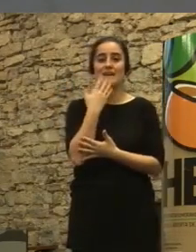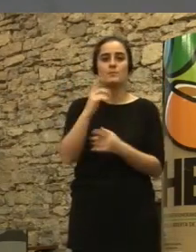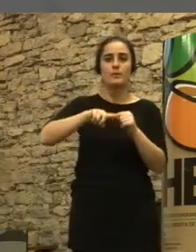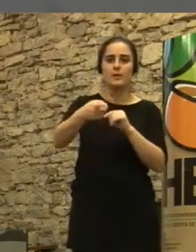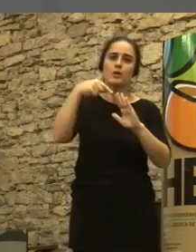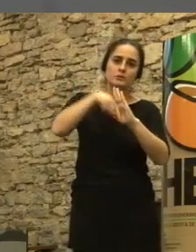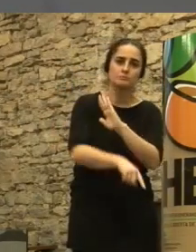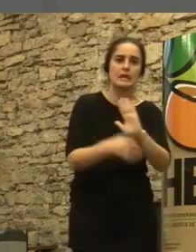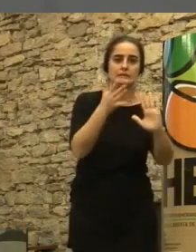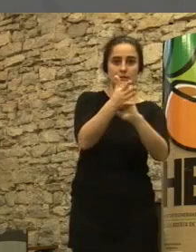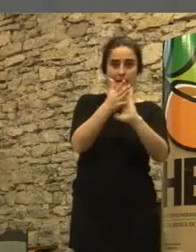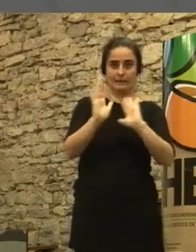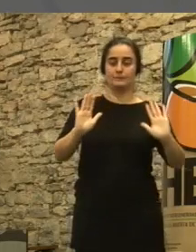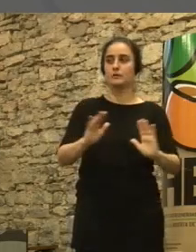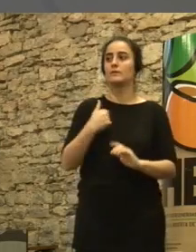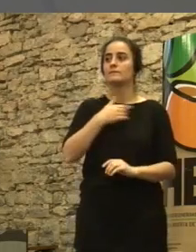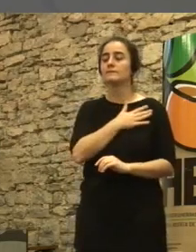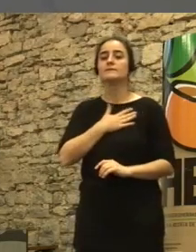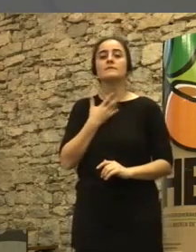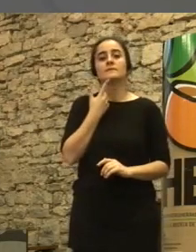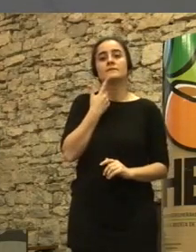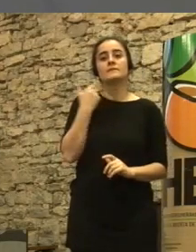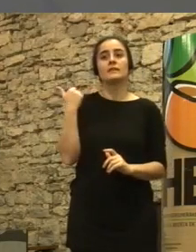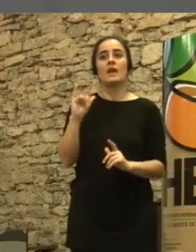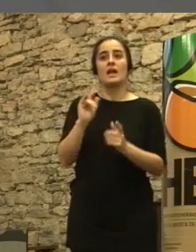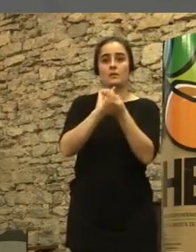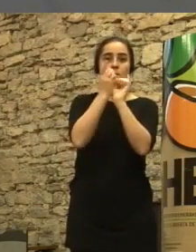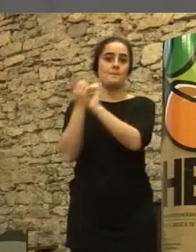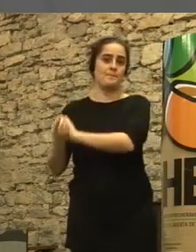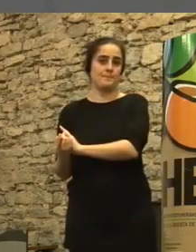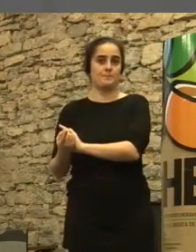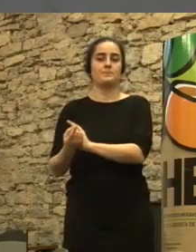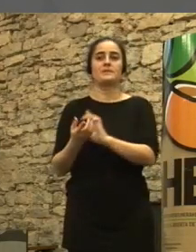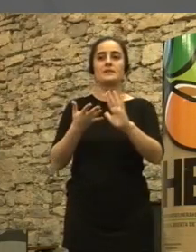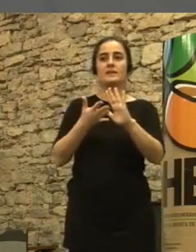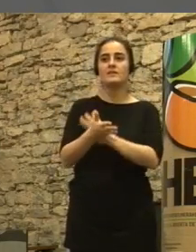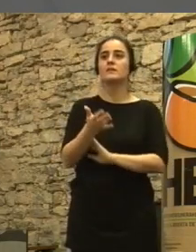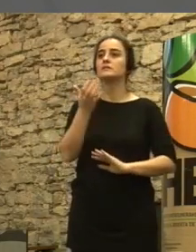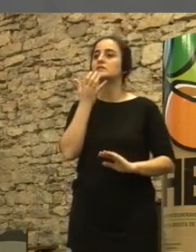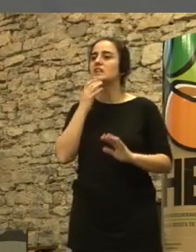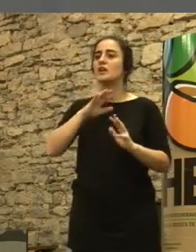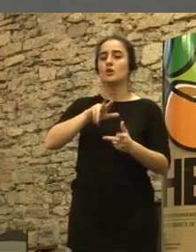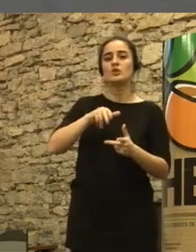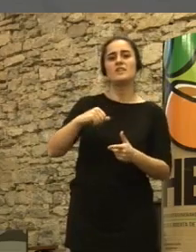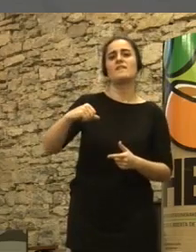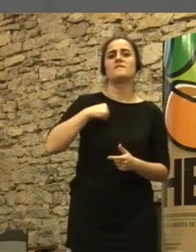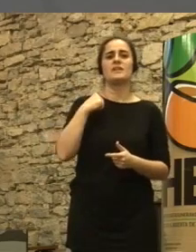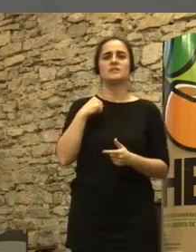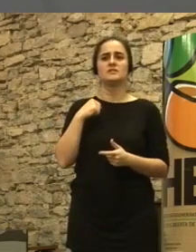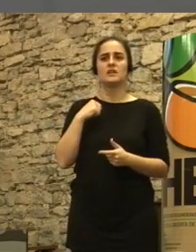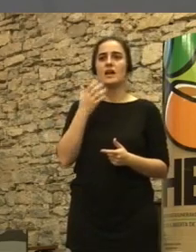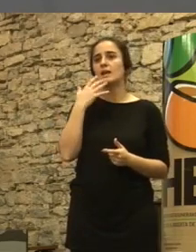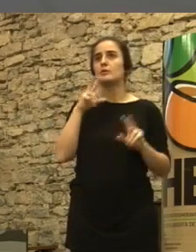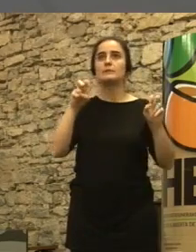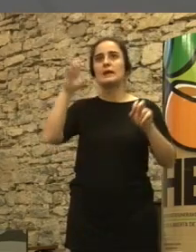mejor. Lo que yo quiero decir es que esto ahora crea variaciones. Es decir, ¿qué pasa cuando la noticia es fake en